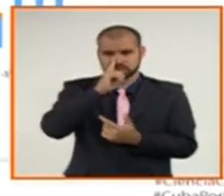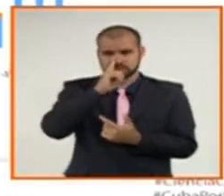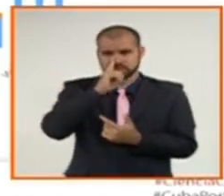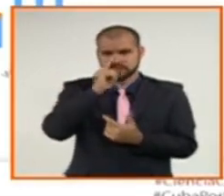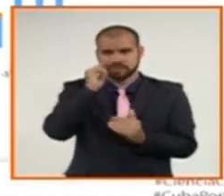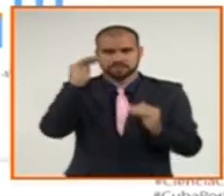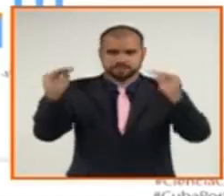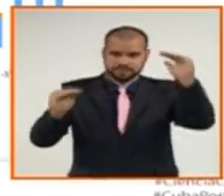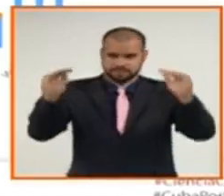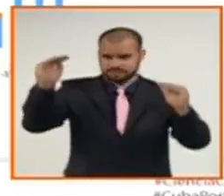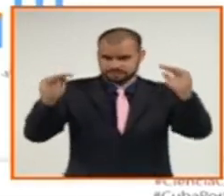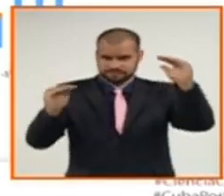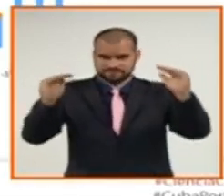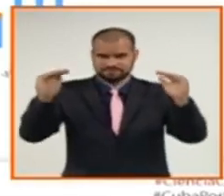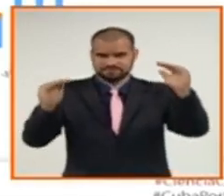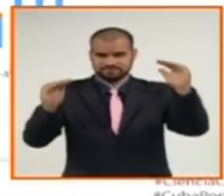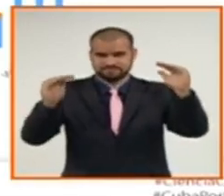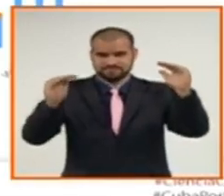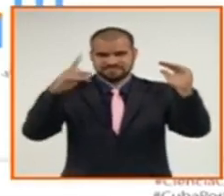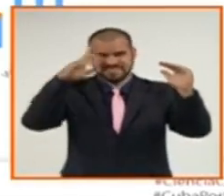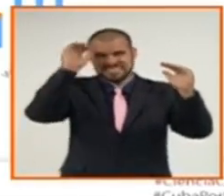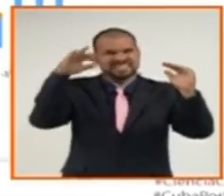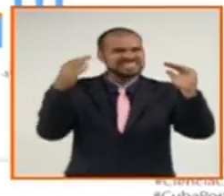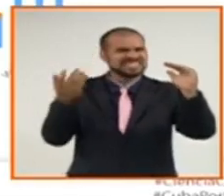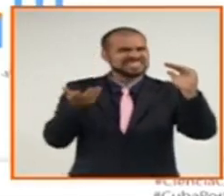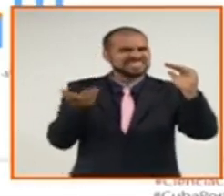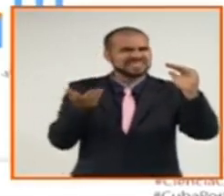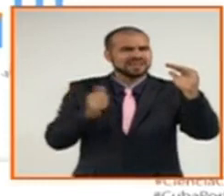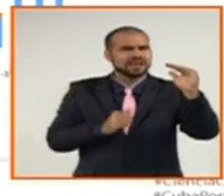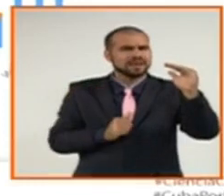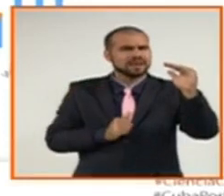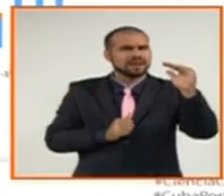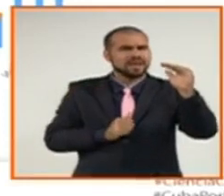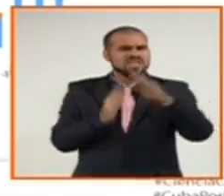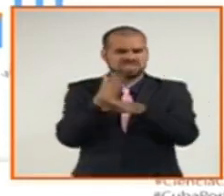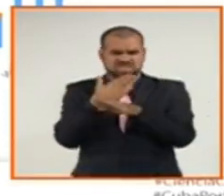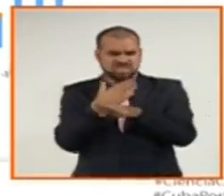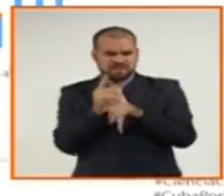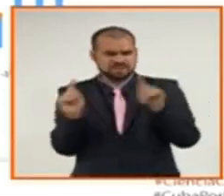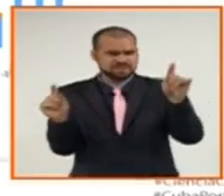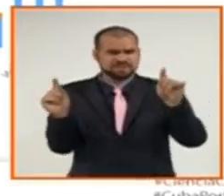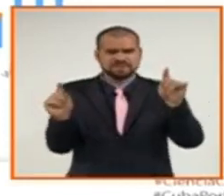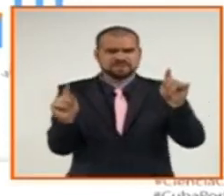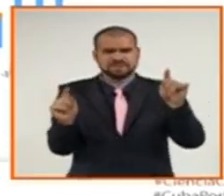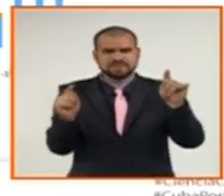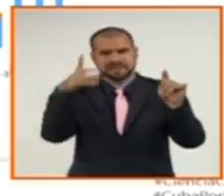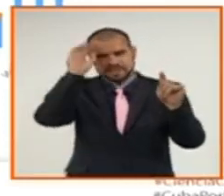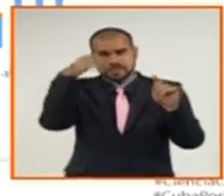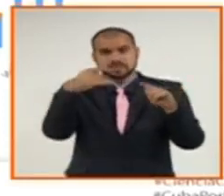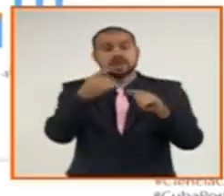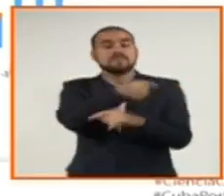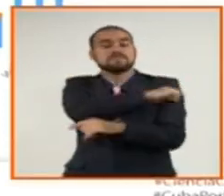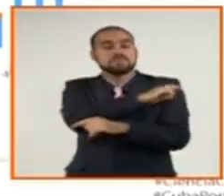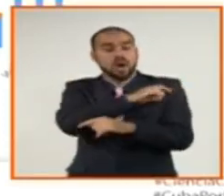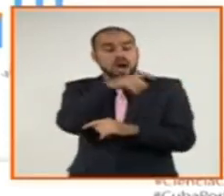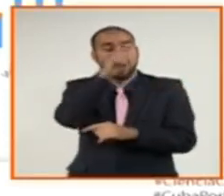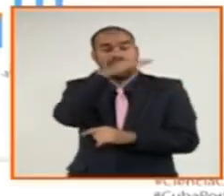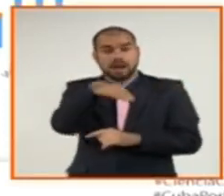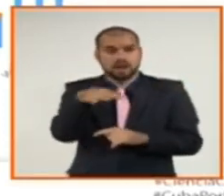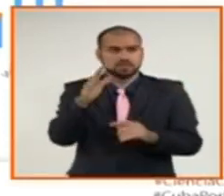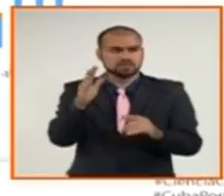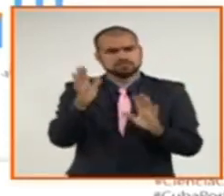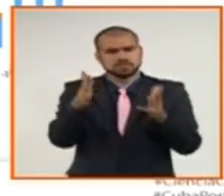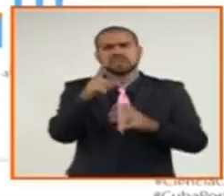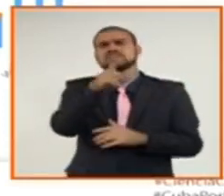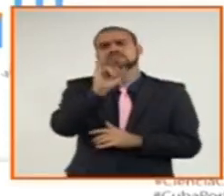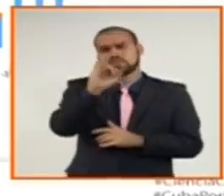hay prácticamente diferencia entre la proporción de población pediátrica, es alrededor de